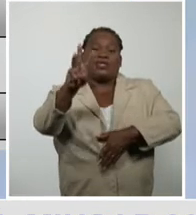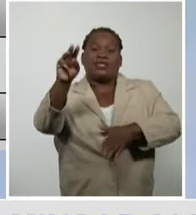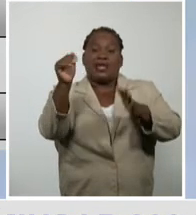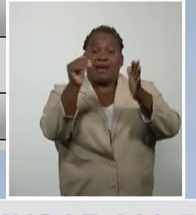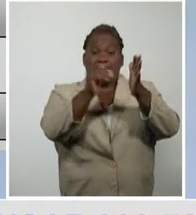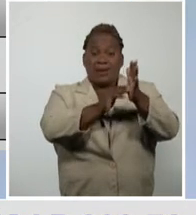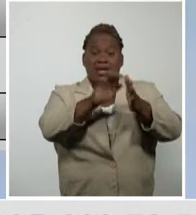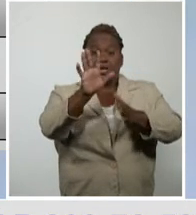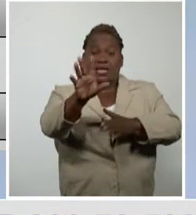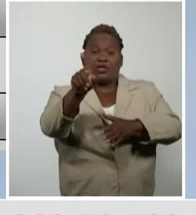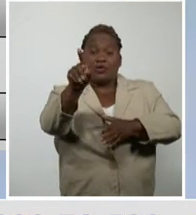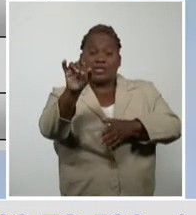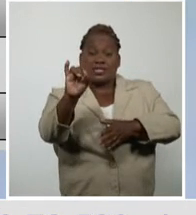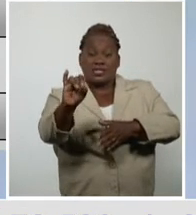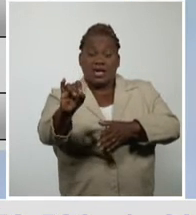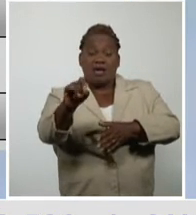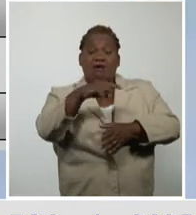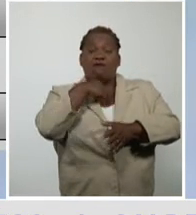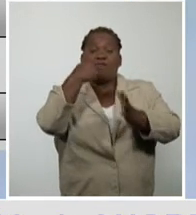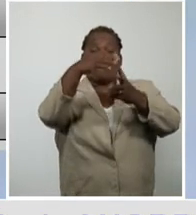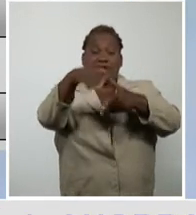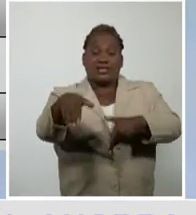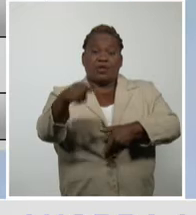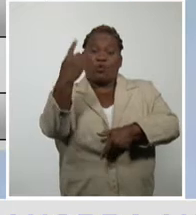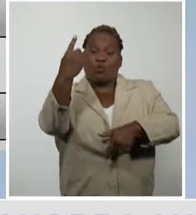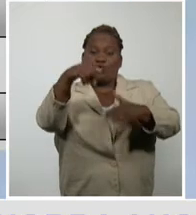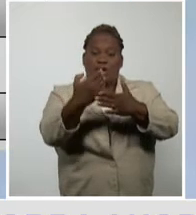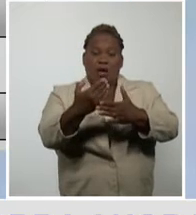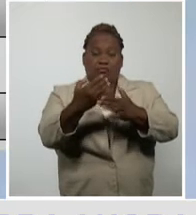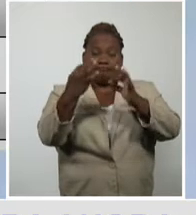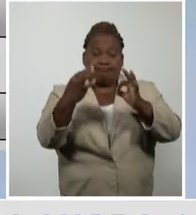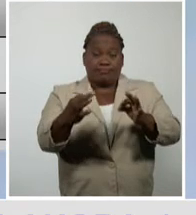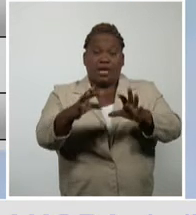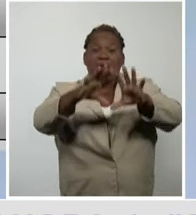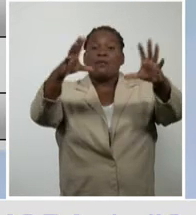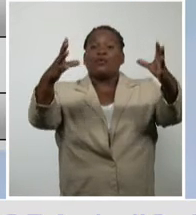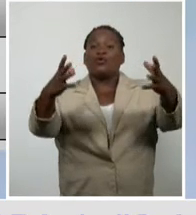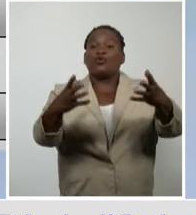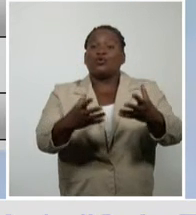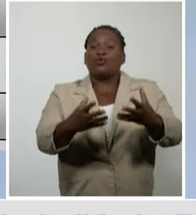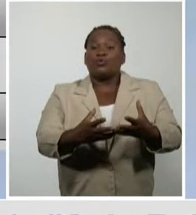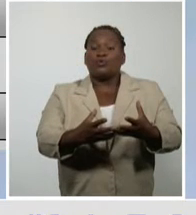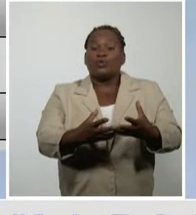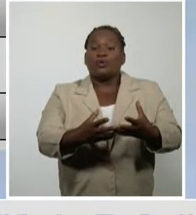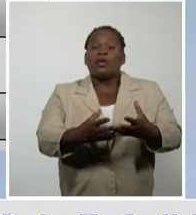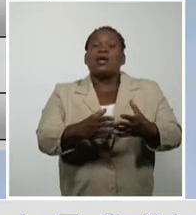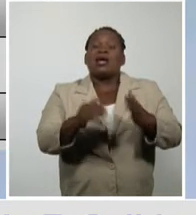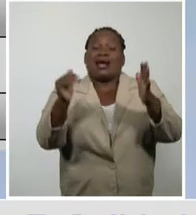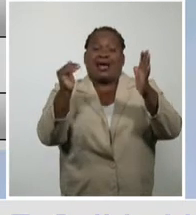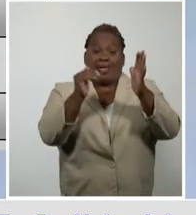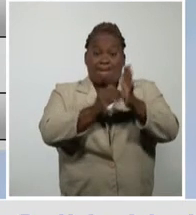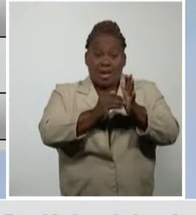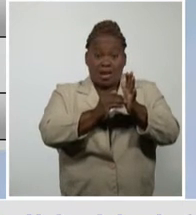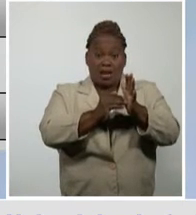3.516 fallecidos en un solo día en el mundo. Una letalidad de